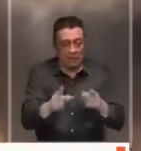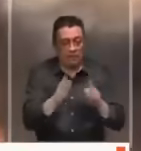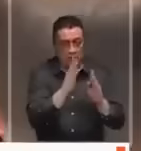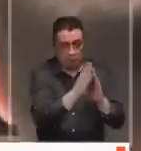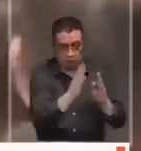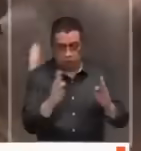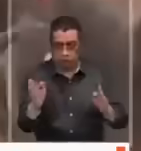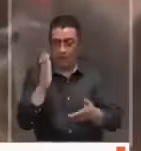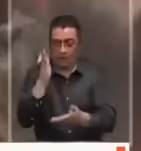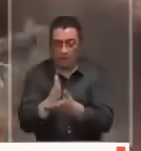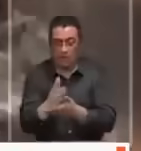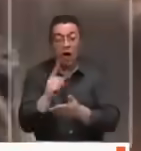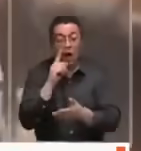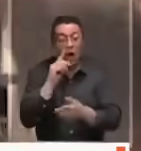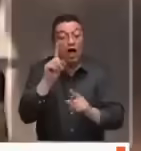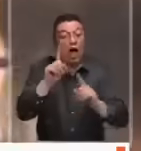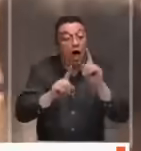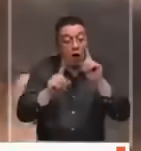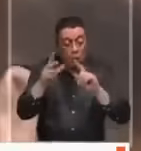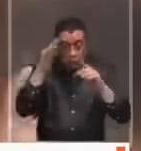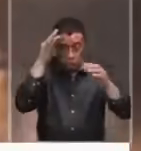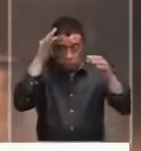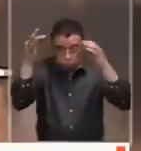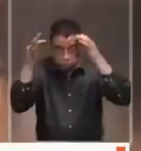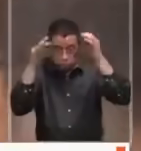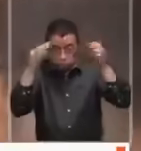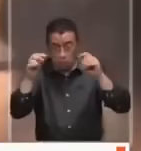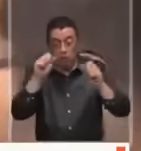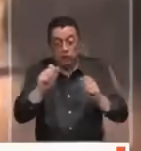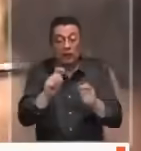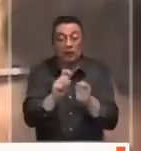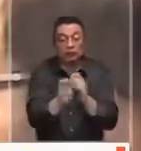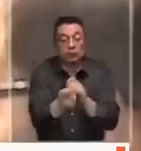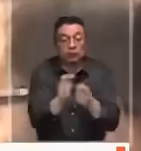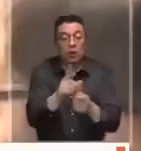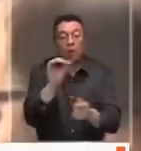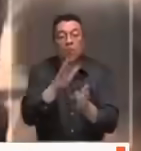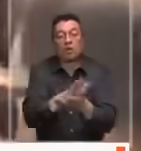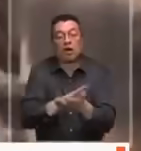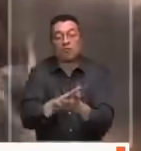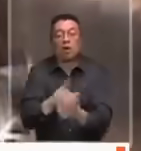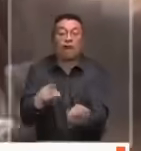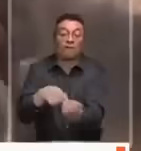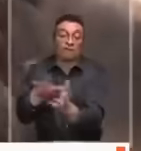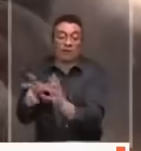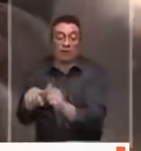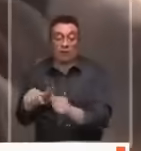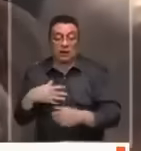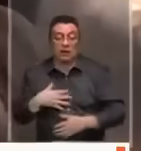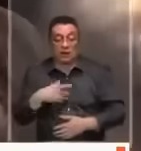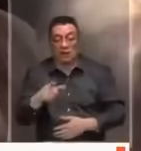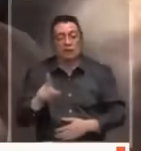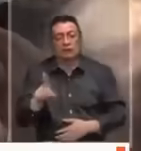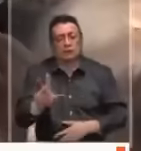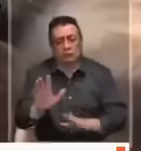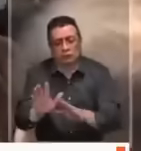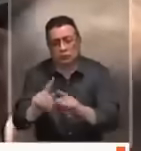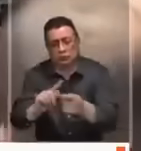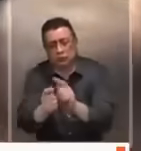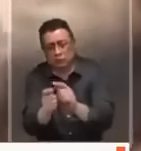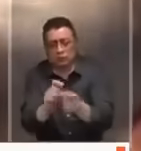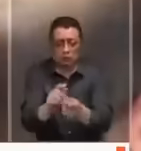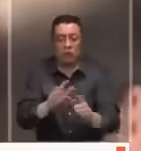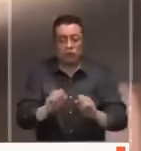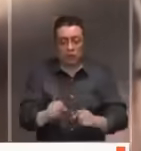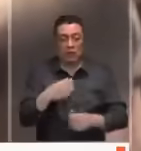hacer, pero deja espacio a otras situaciones que, por ejemplo, la familia pudiese querer. Pedir algo. Por ejemplo, en este caso,